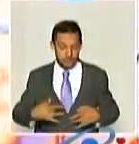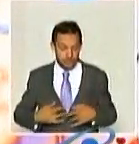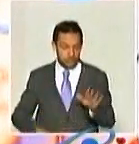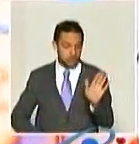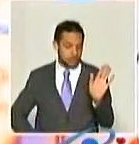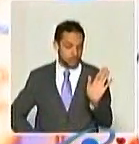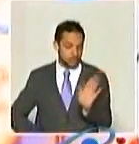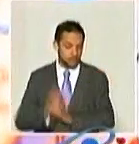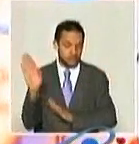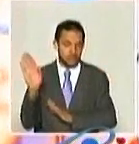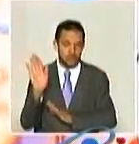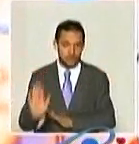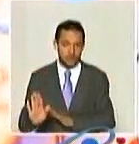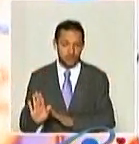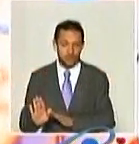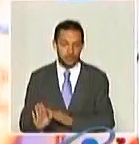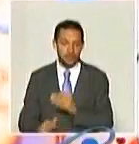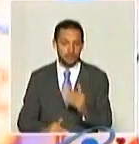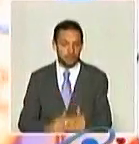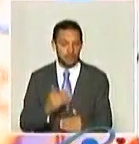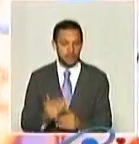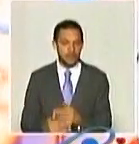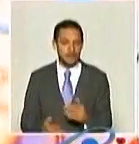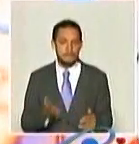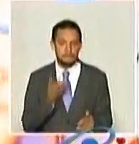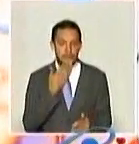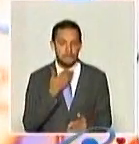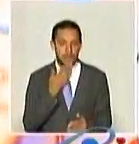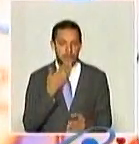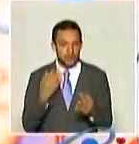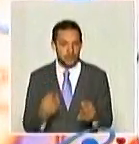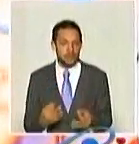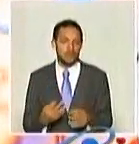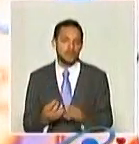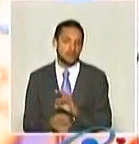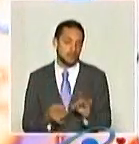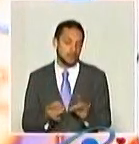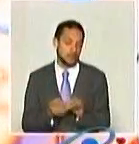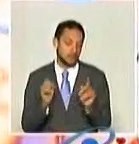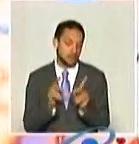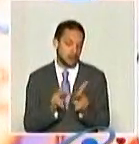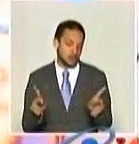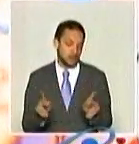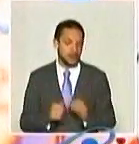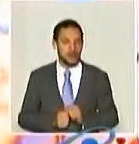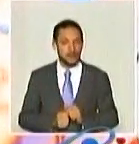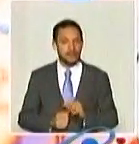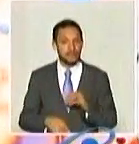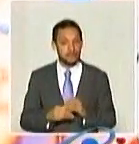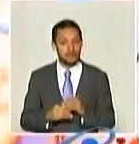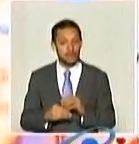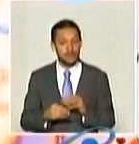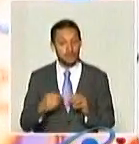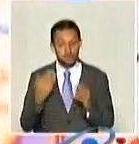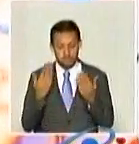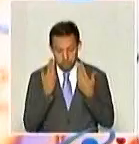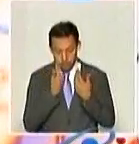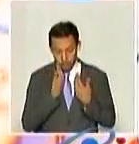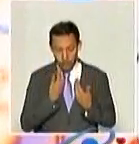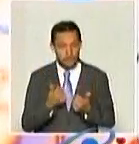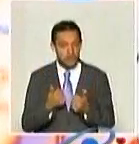patología queloidea, que es muy frecuente y muy deformante, ¿cierto? O sea, estéticamente es muy deformante.